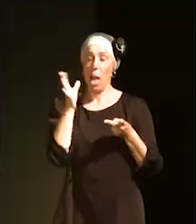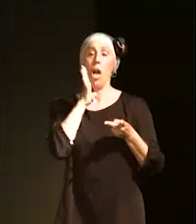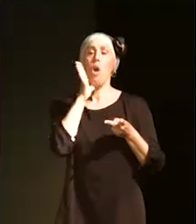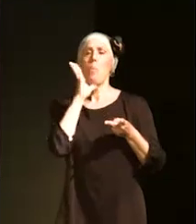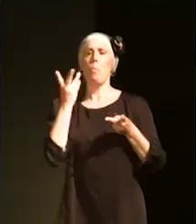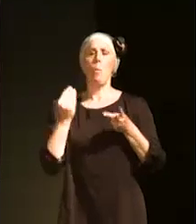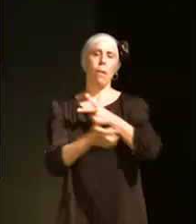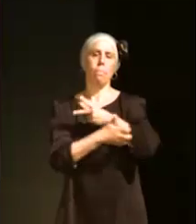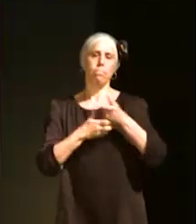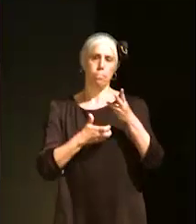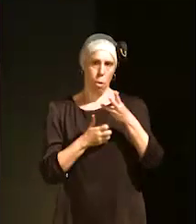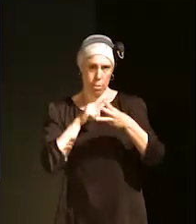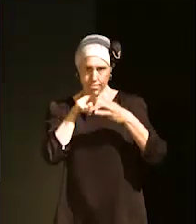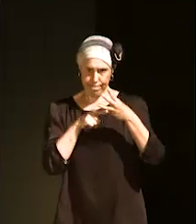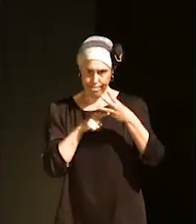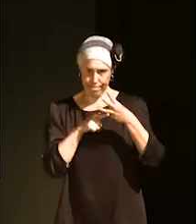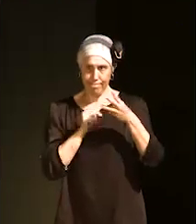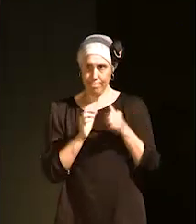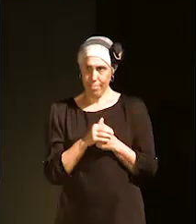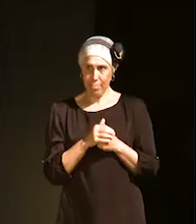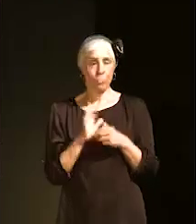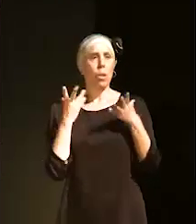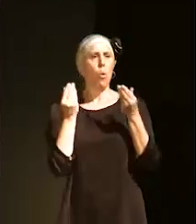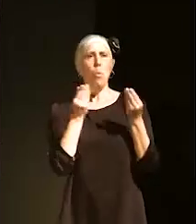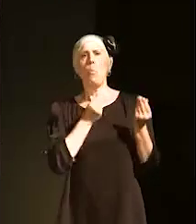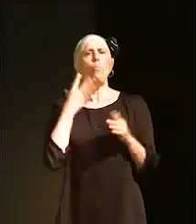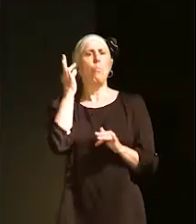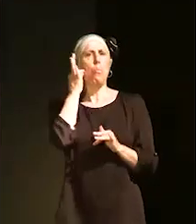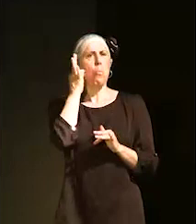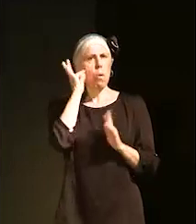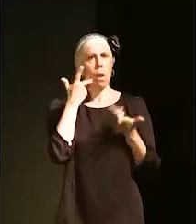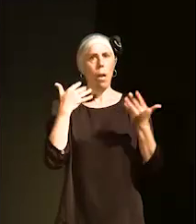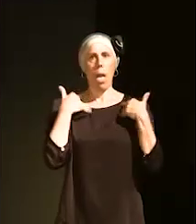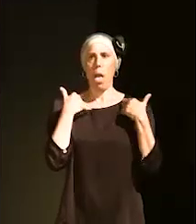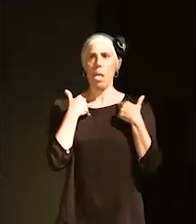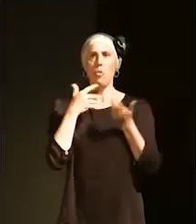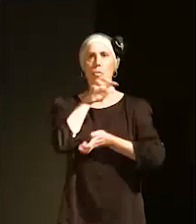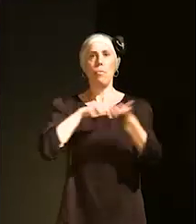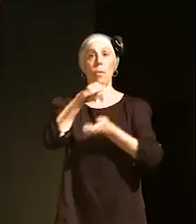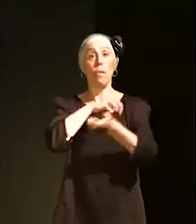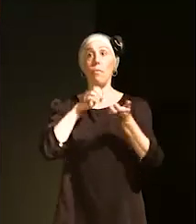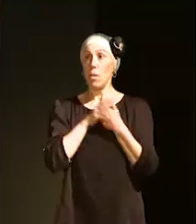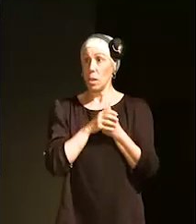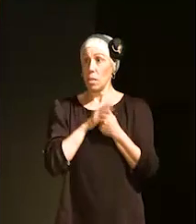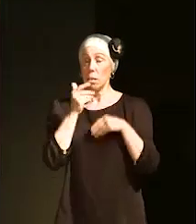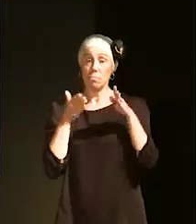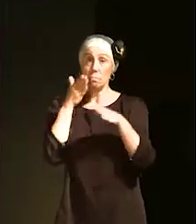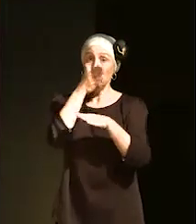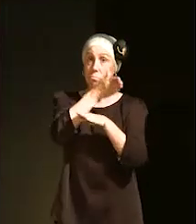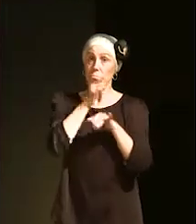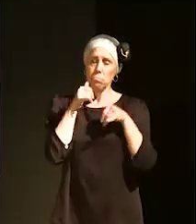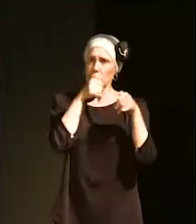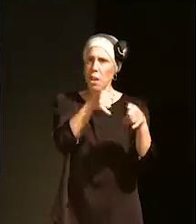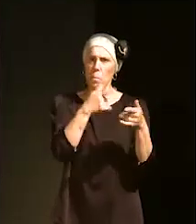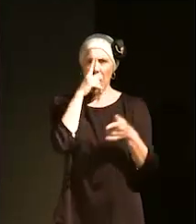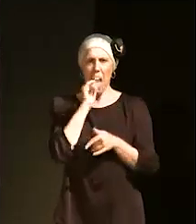situación de pobreza y muchas han sufrido la violencia yo llegué allí en 2010 más o